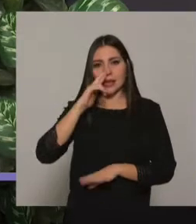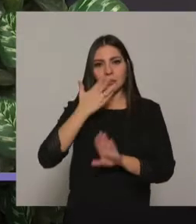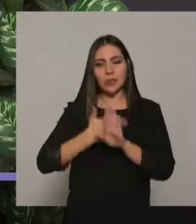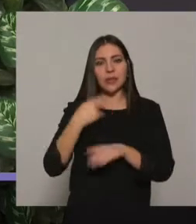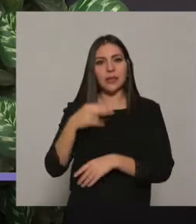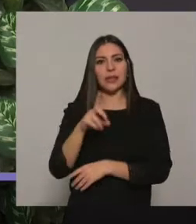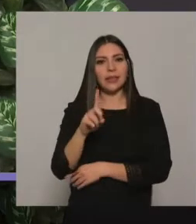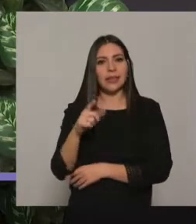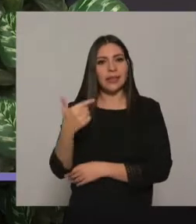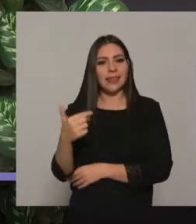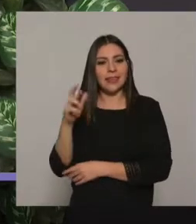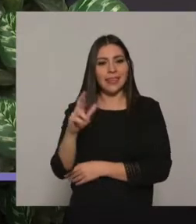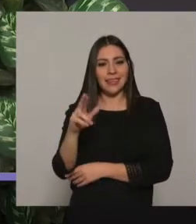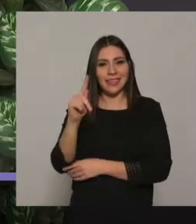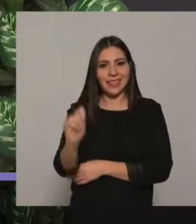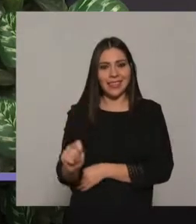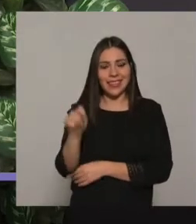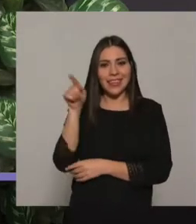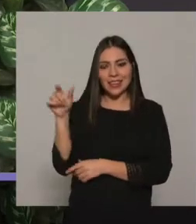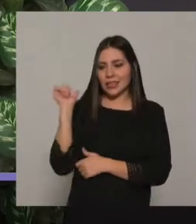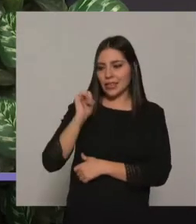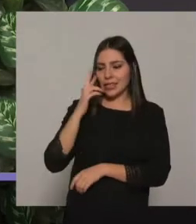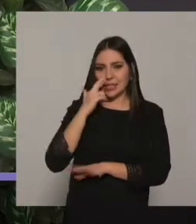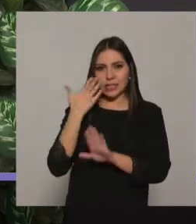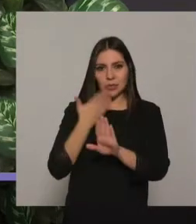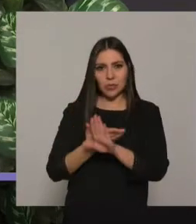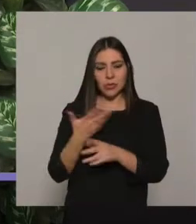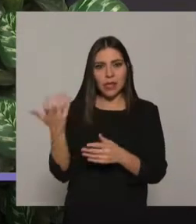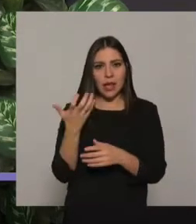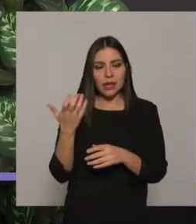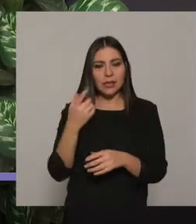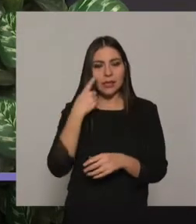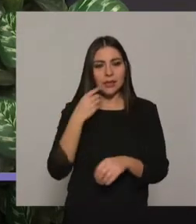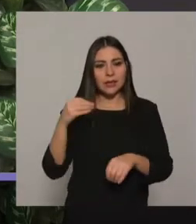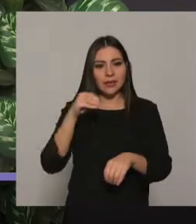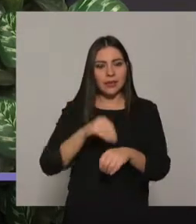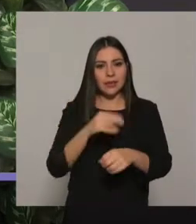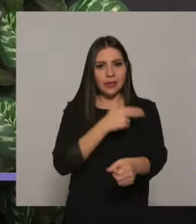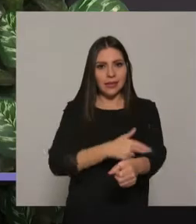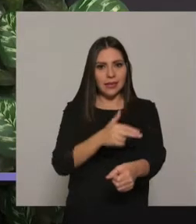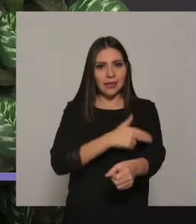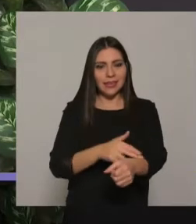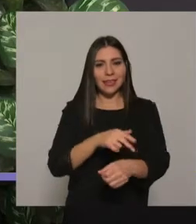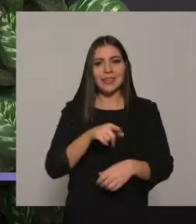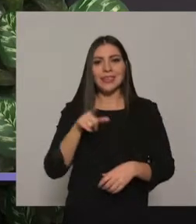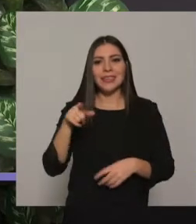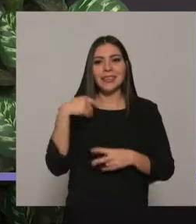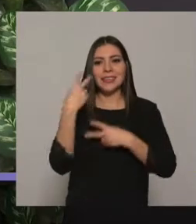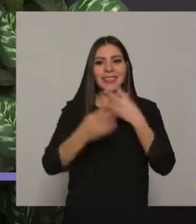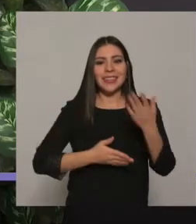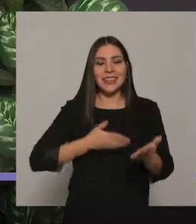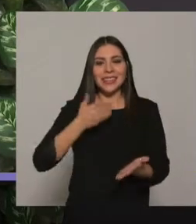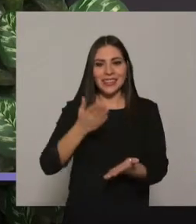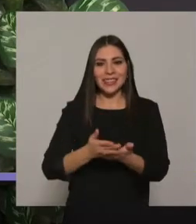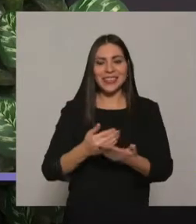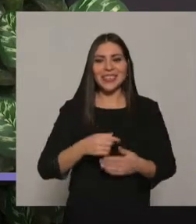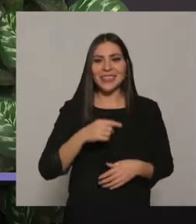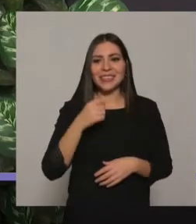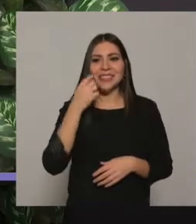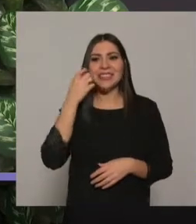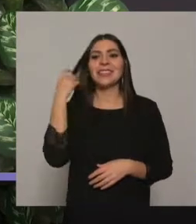GRT, tiene un programa permanente de regularización de inmuebles. Igual el ciudadano puede acudir a regularizar su inmueble en esta